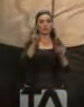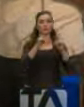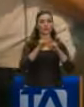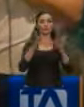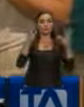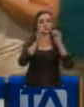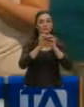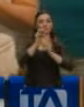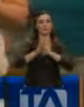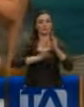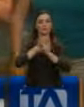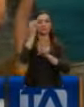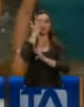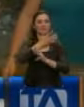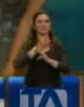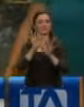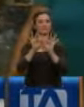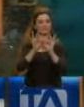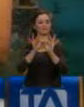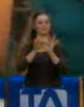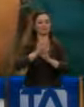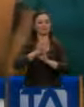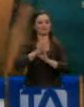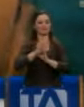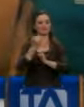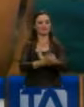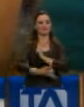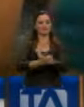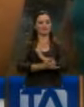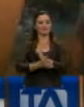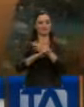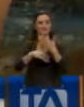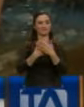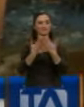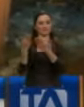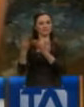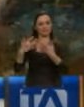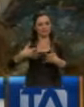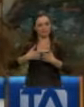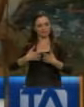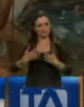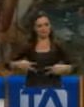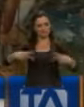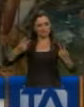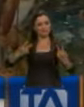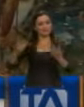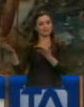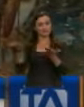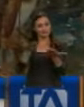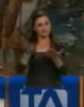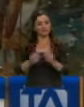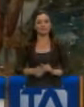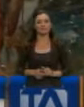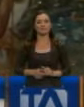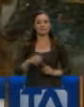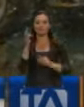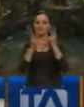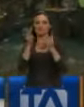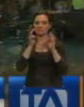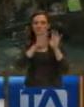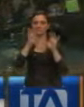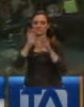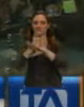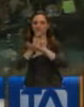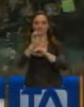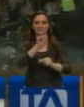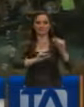de este mundo maravilloso que hay en nuestro país, de la Amazonía y todos estos animales que viven allí, bueno, pues ya lo saben, tienen que visitar el Museo